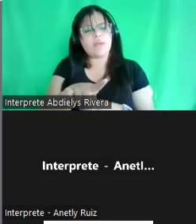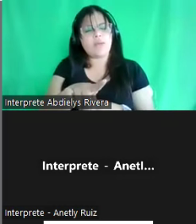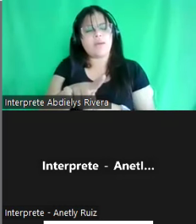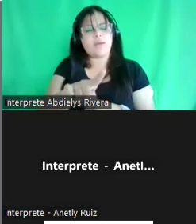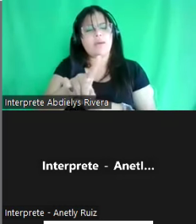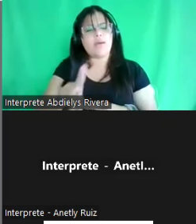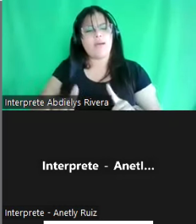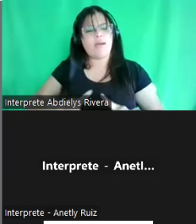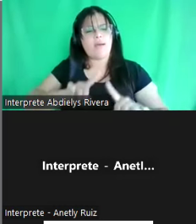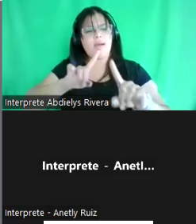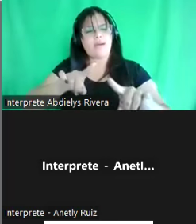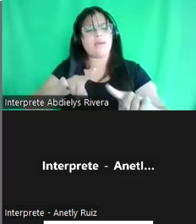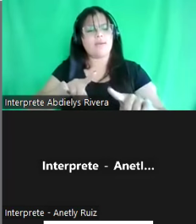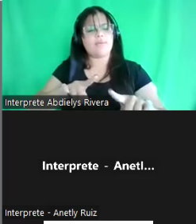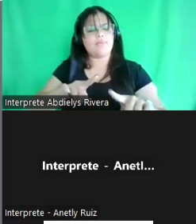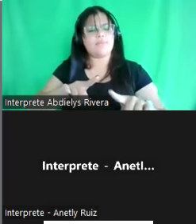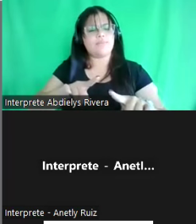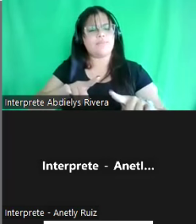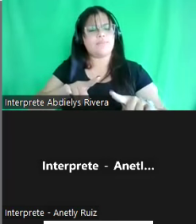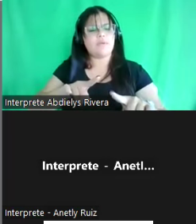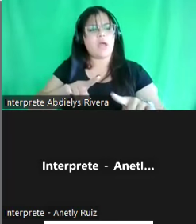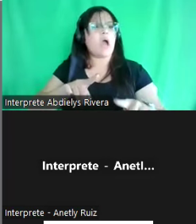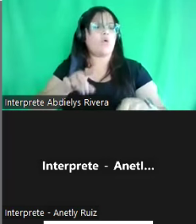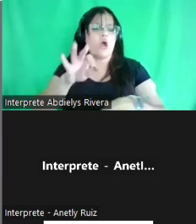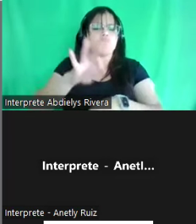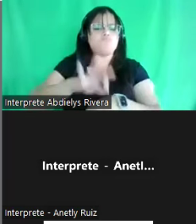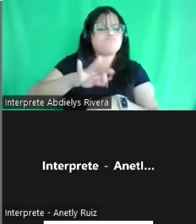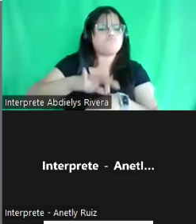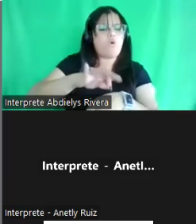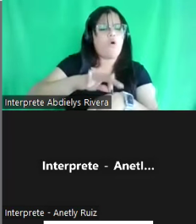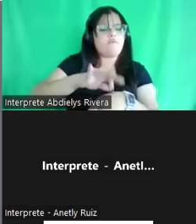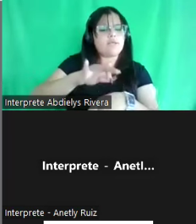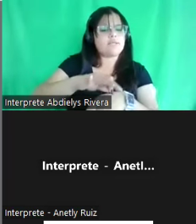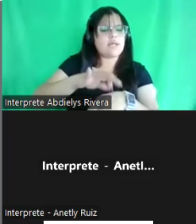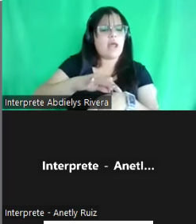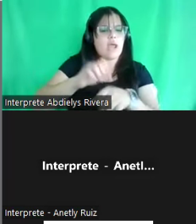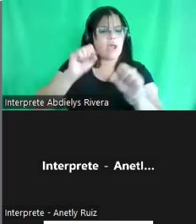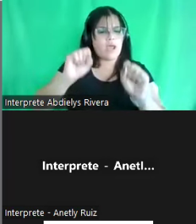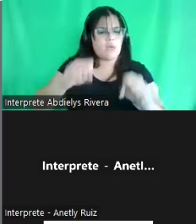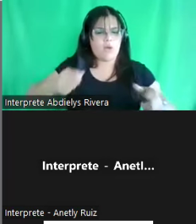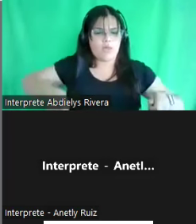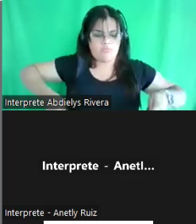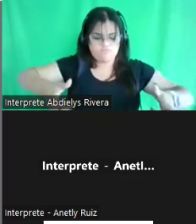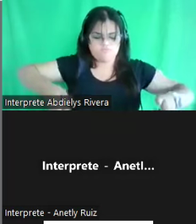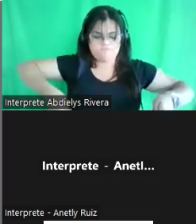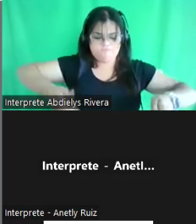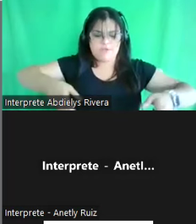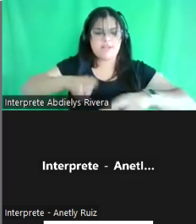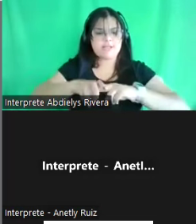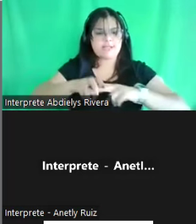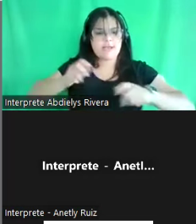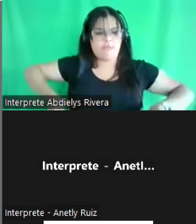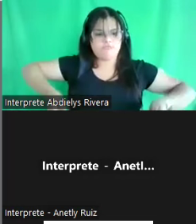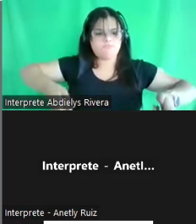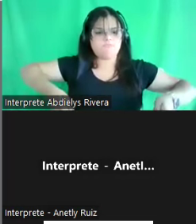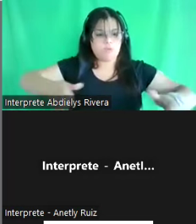la última semana, en el último mes a una oficina médica y puede entrar una silla de ruedas por esa puerta, por la puerta de la oficina médica a